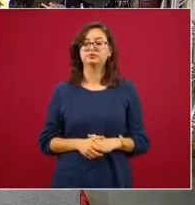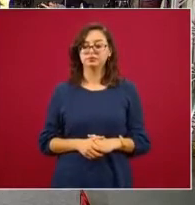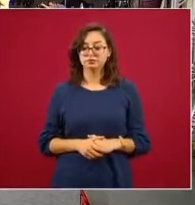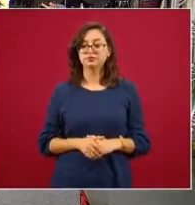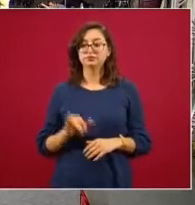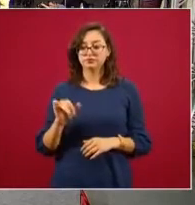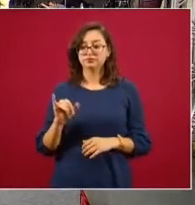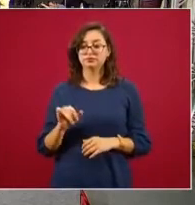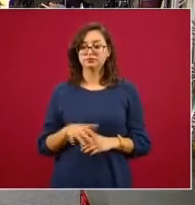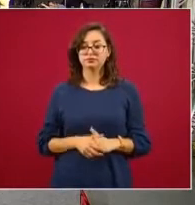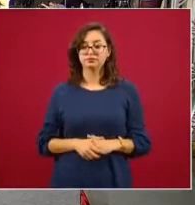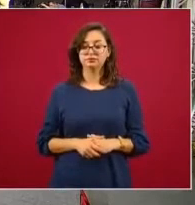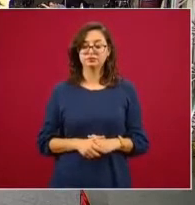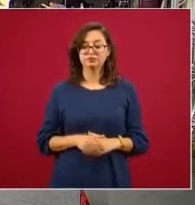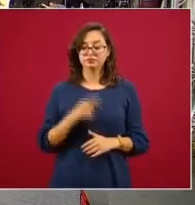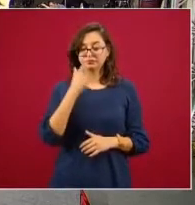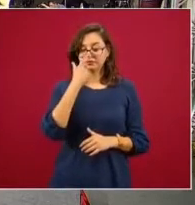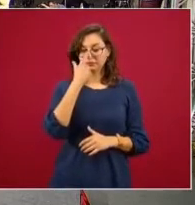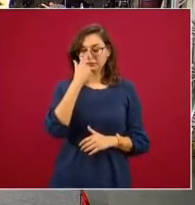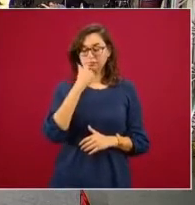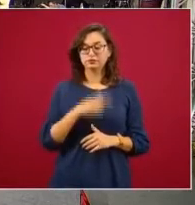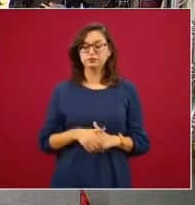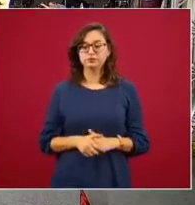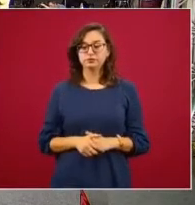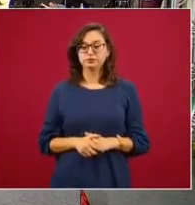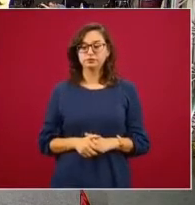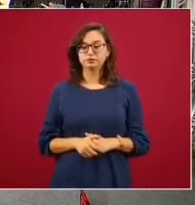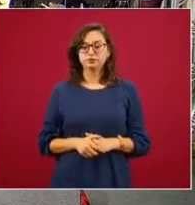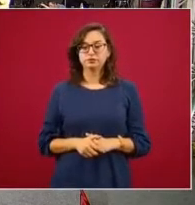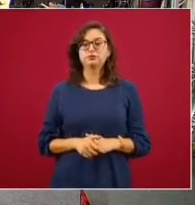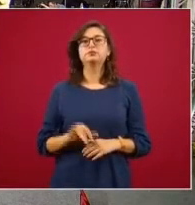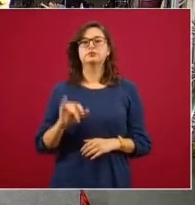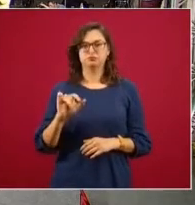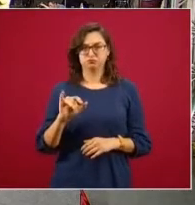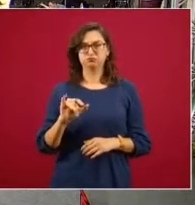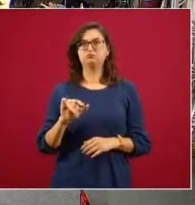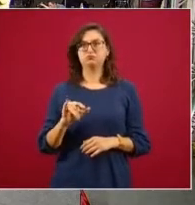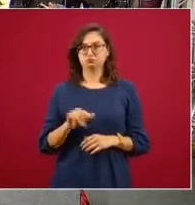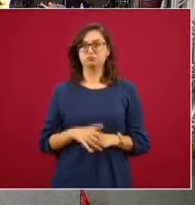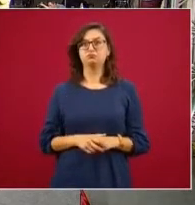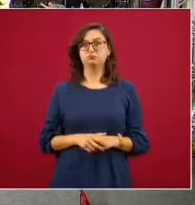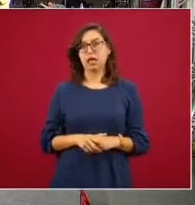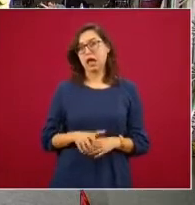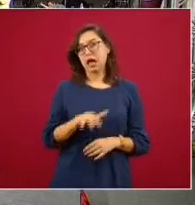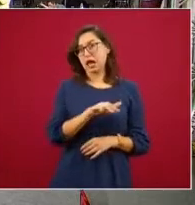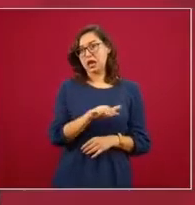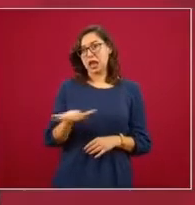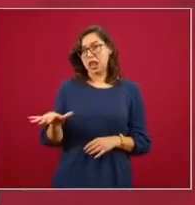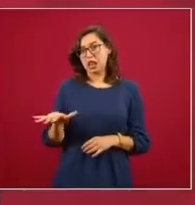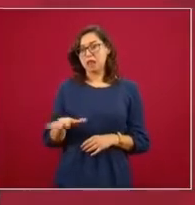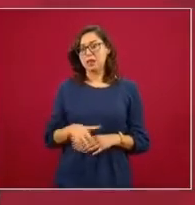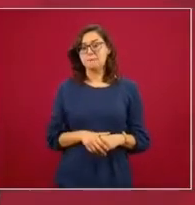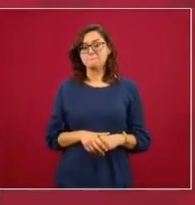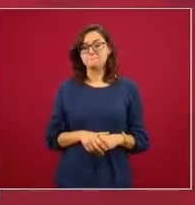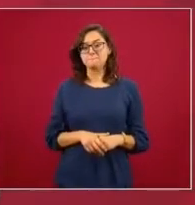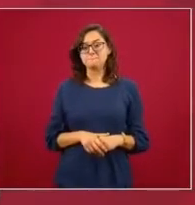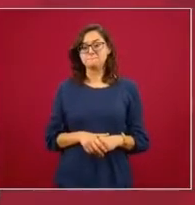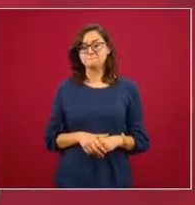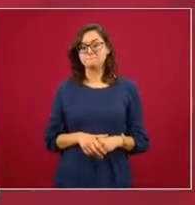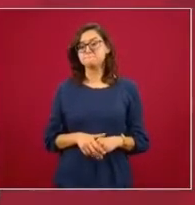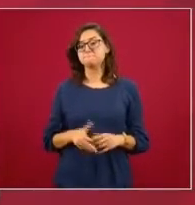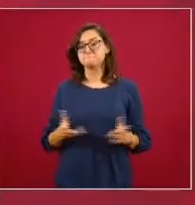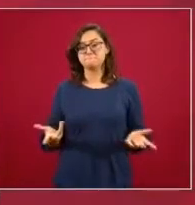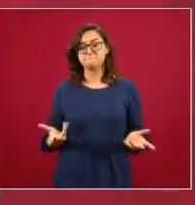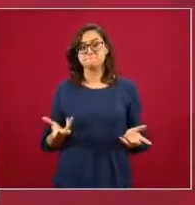Definitivamente. Con mucha velocidad, ¿no? Sí, definitivamente en términos generales es consistente con la teoría